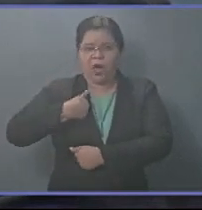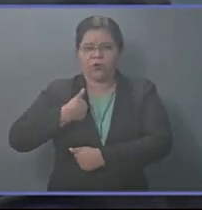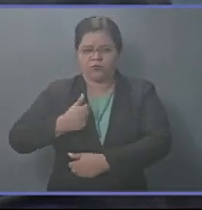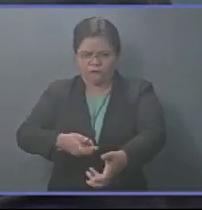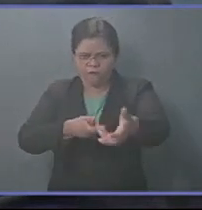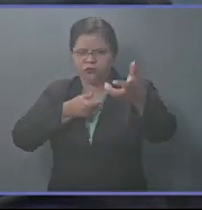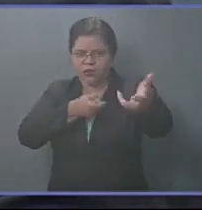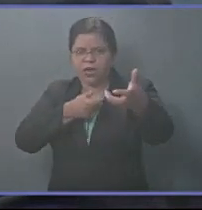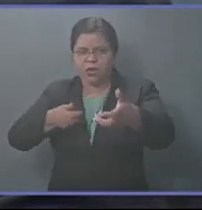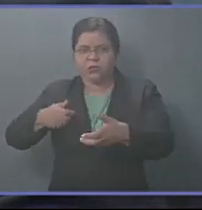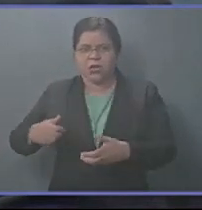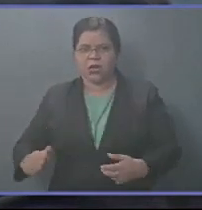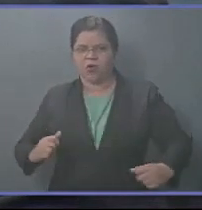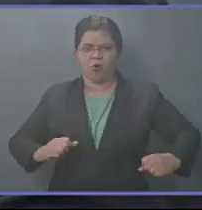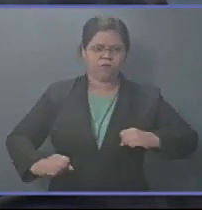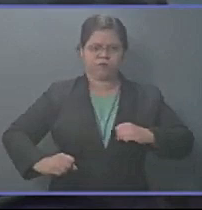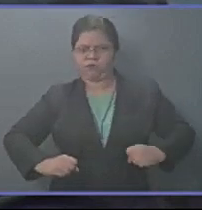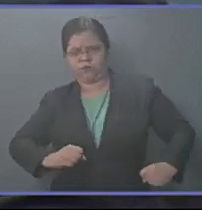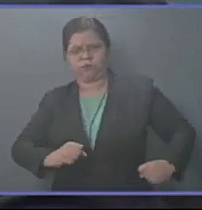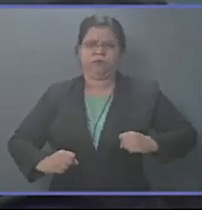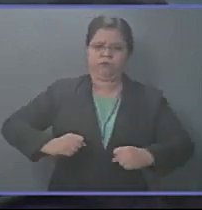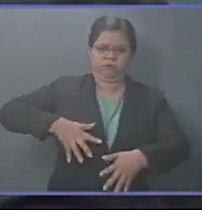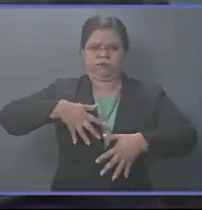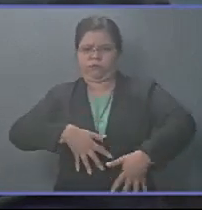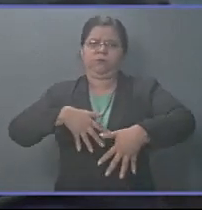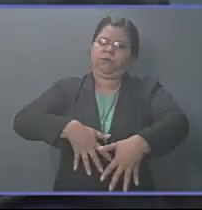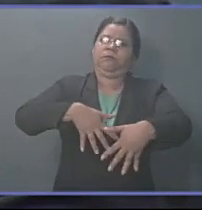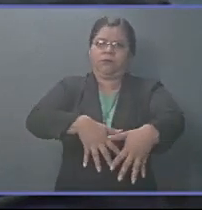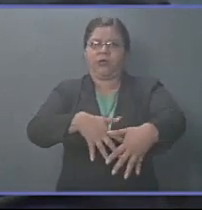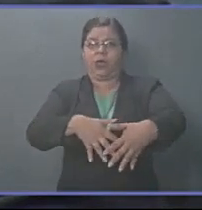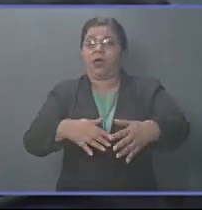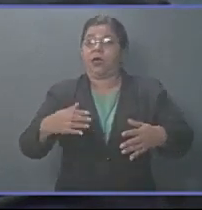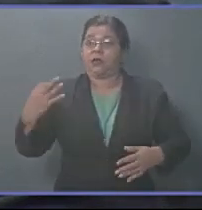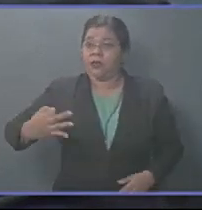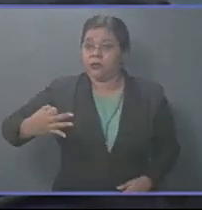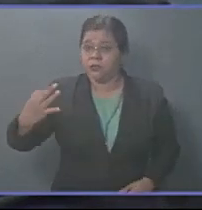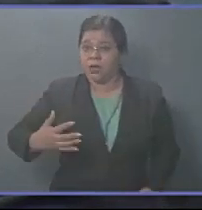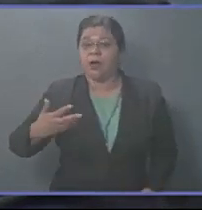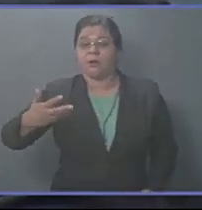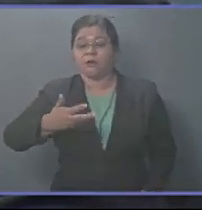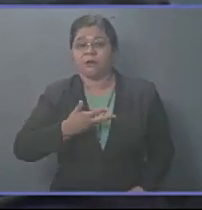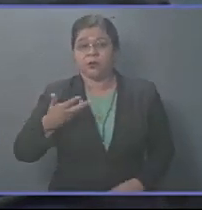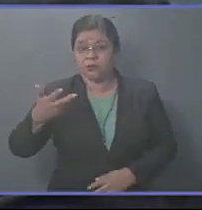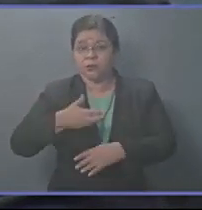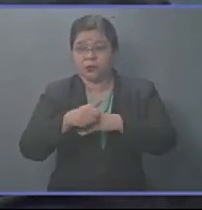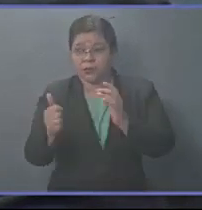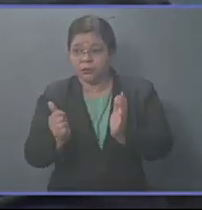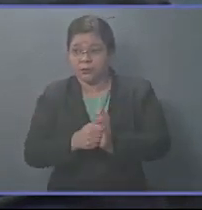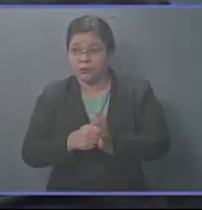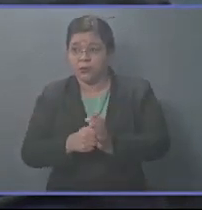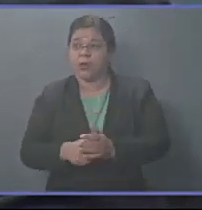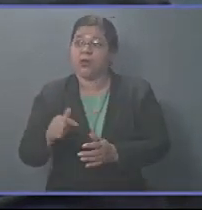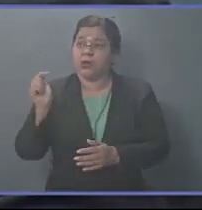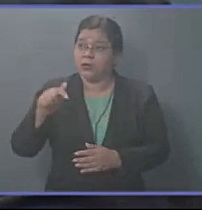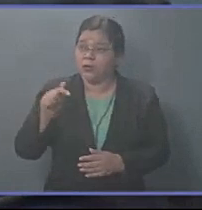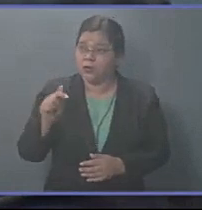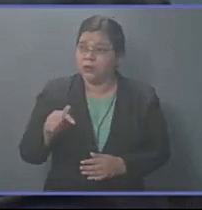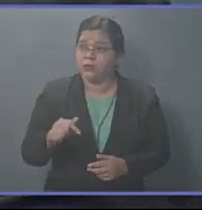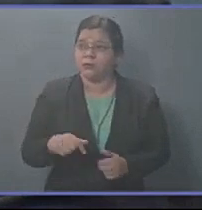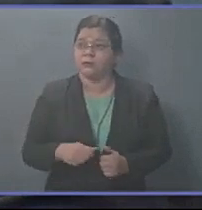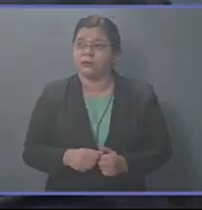y con actitudes amenazantes es menester de esta asamblea que ante tales hechos